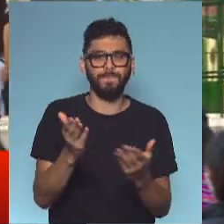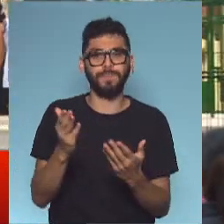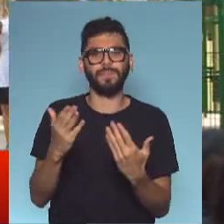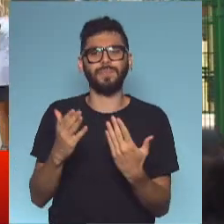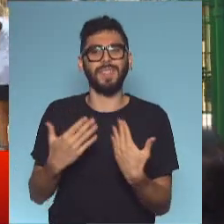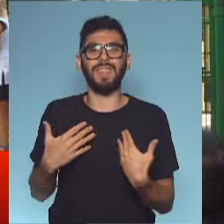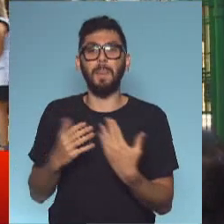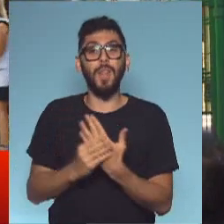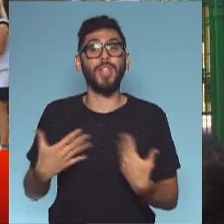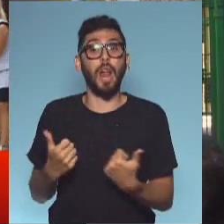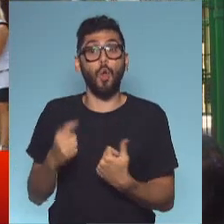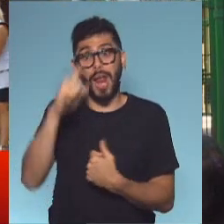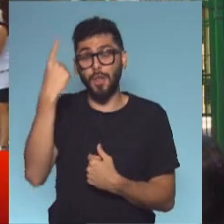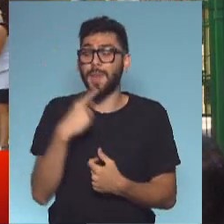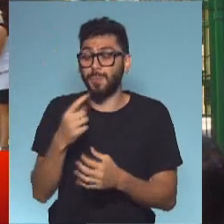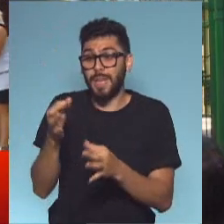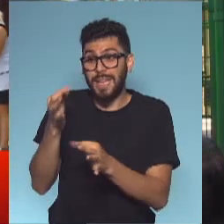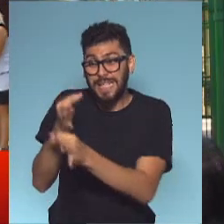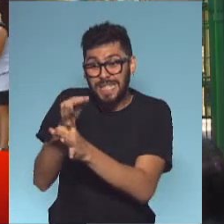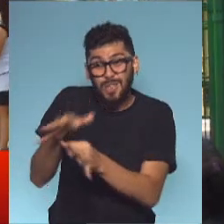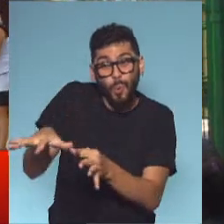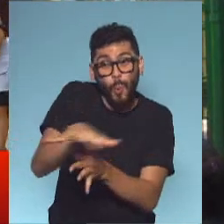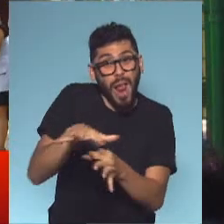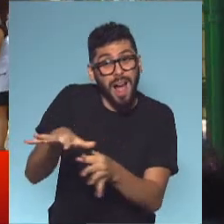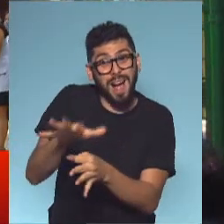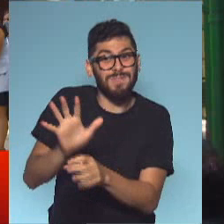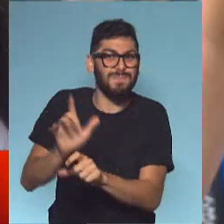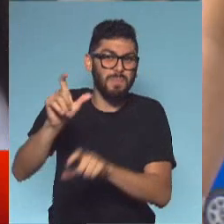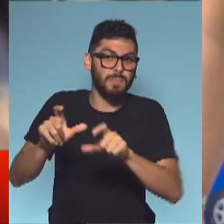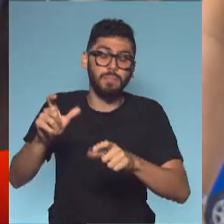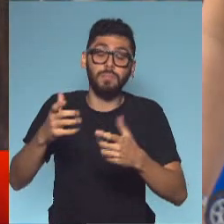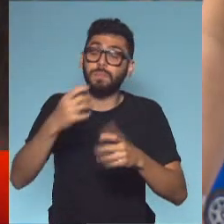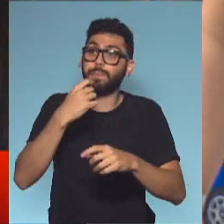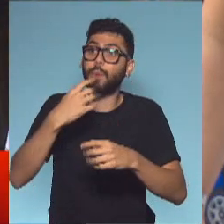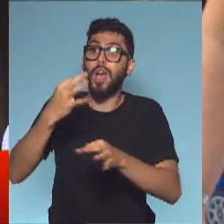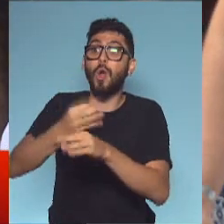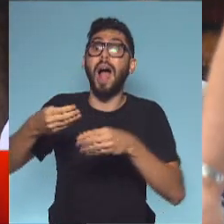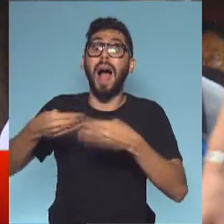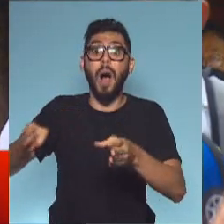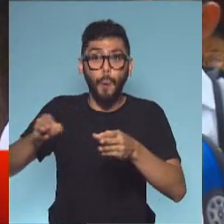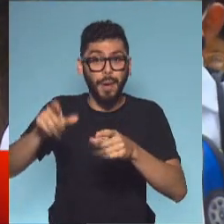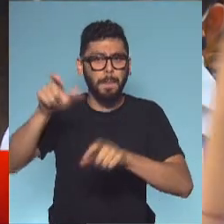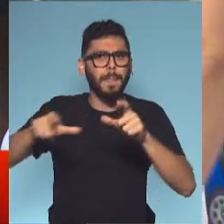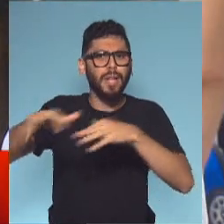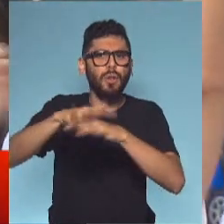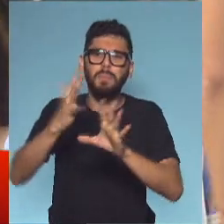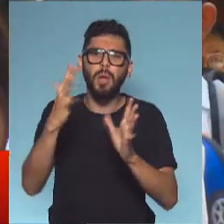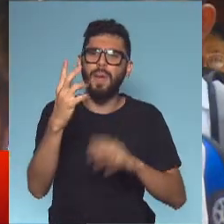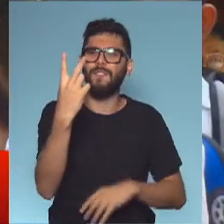es, la comunidad educativa, es decir, la maquinaria que se pone en marcha cada vez que las escuelas están funcionando, equivale